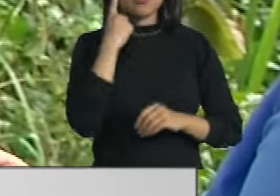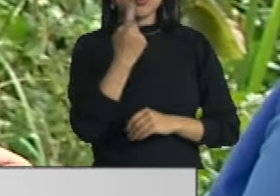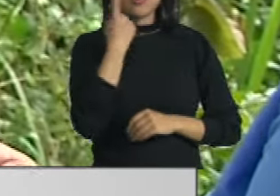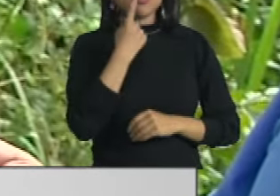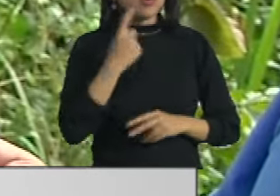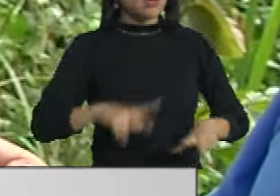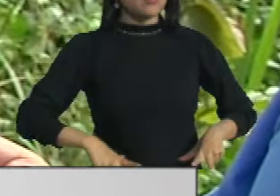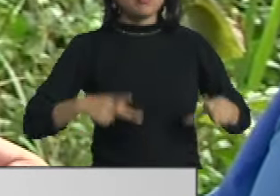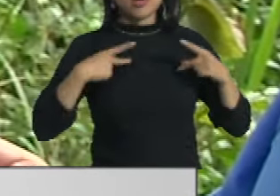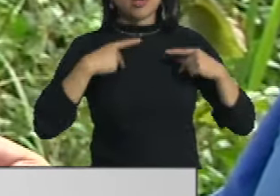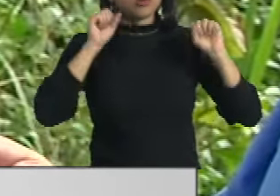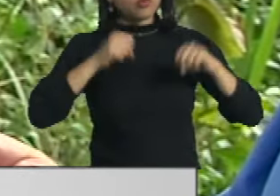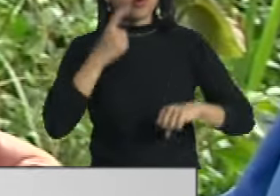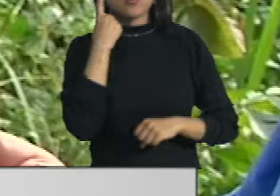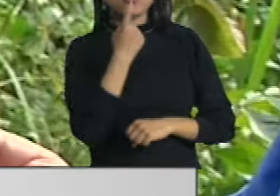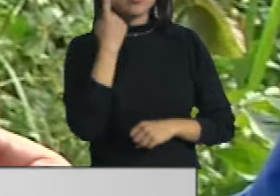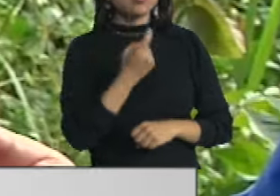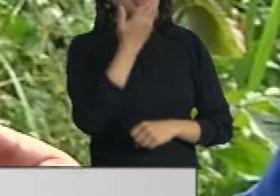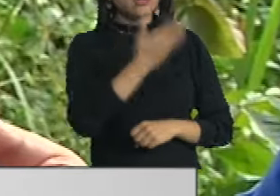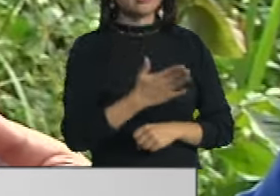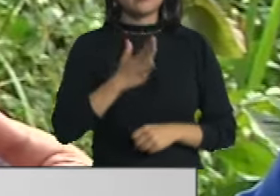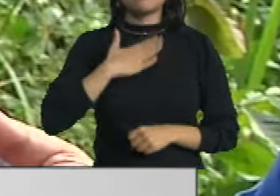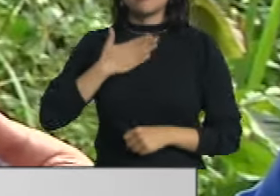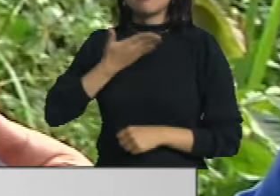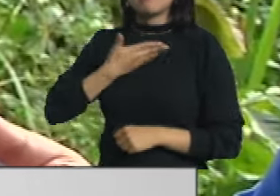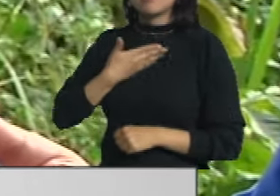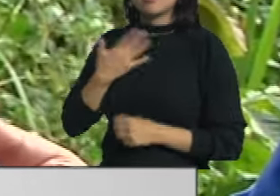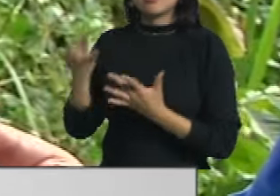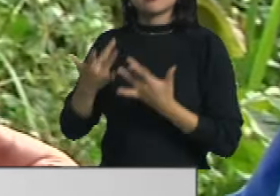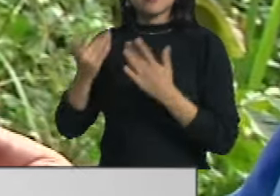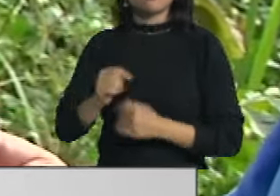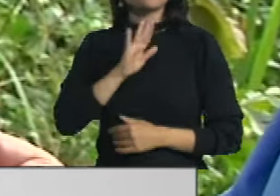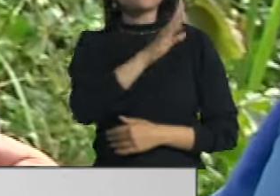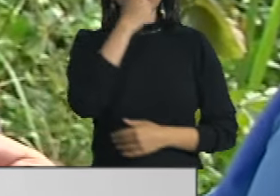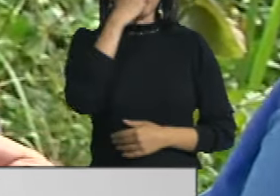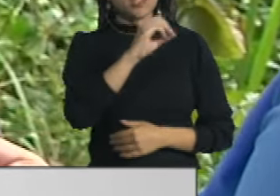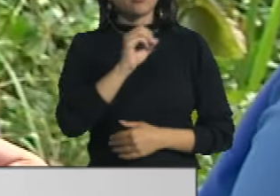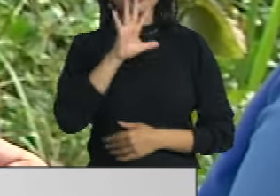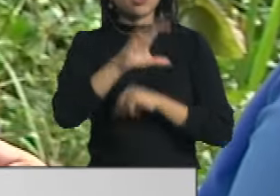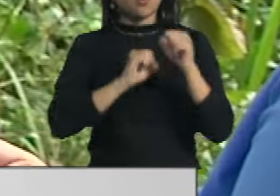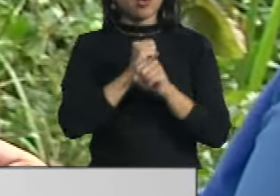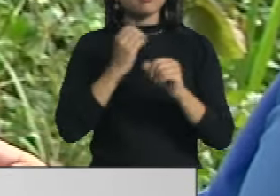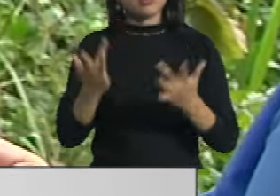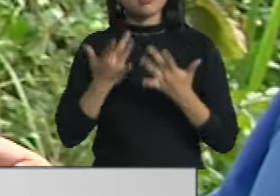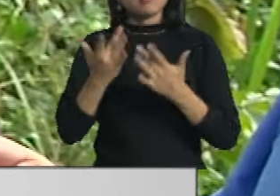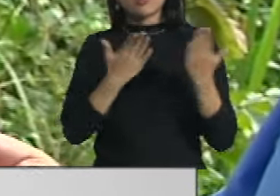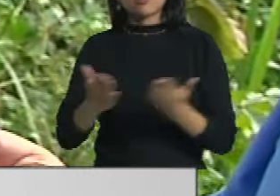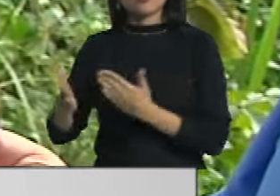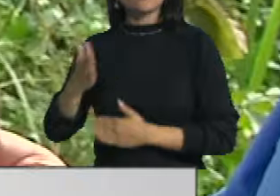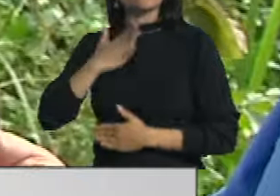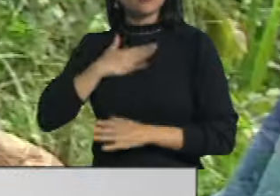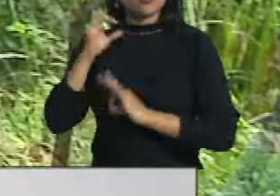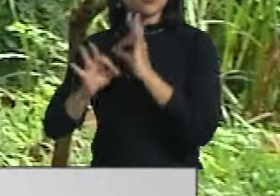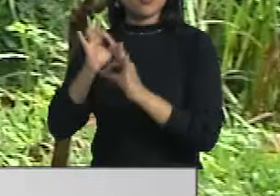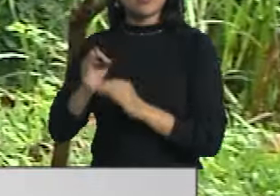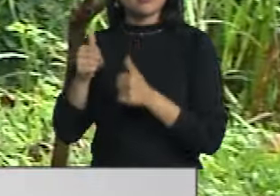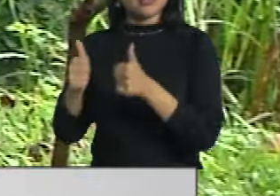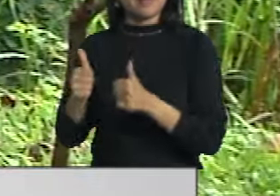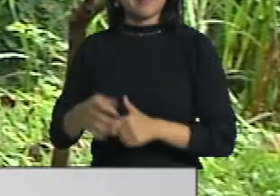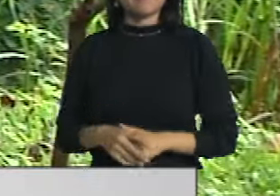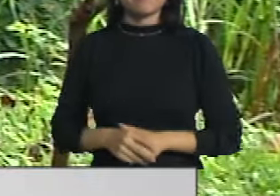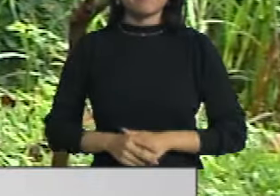la vida. Mi mamá la espera, el niño la espera, no se preocupe, el niño está bien, yo lo estoy cuidando.